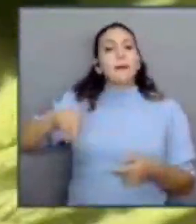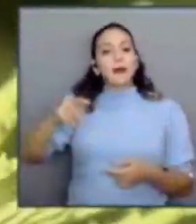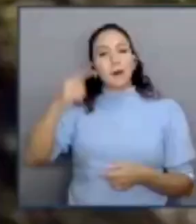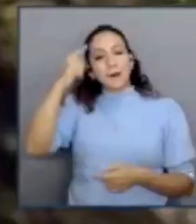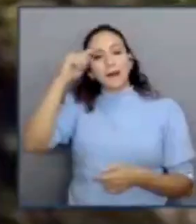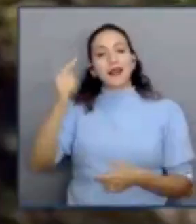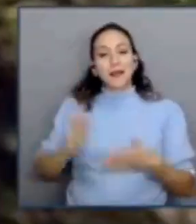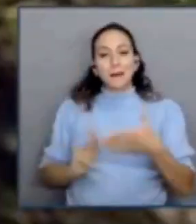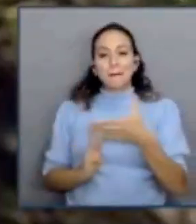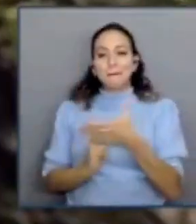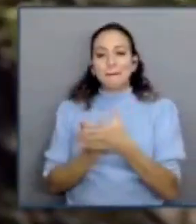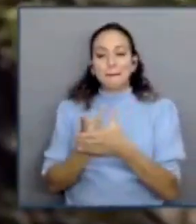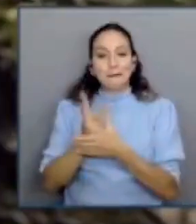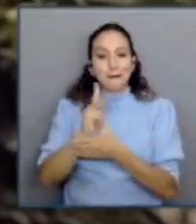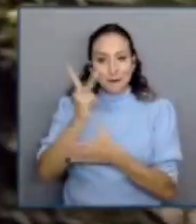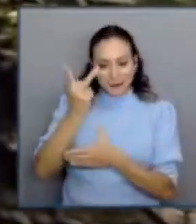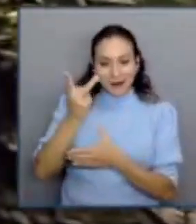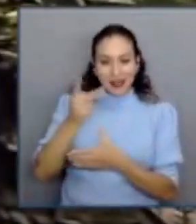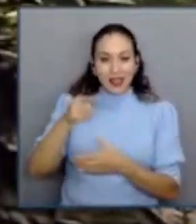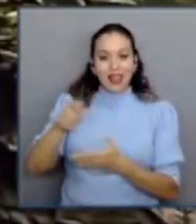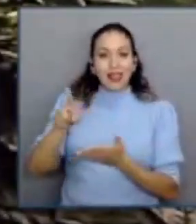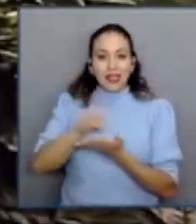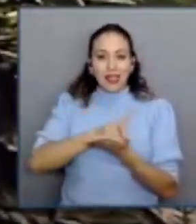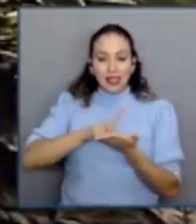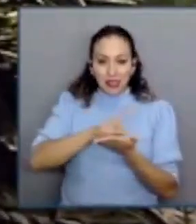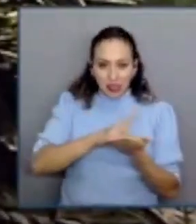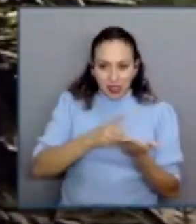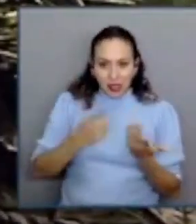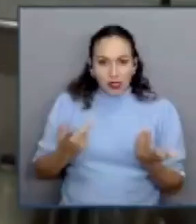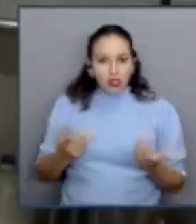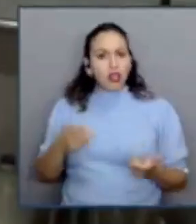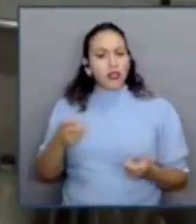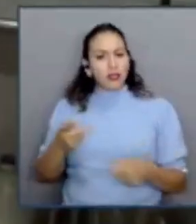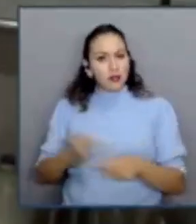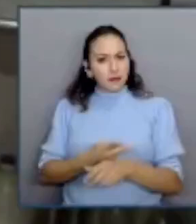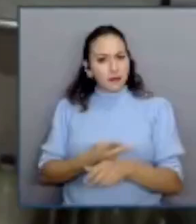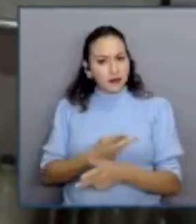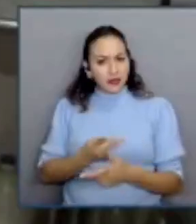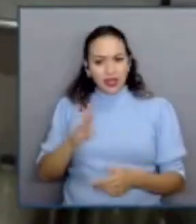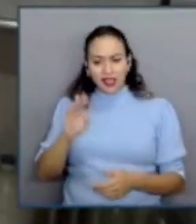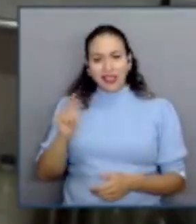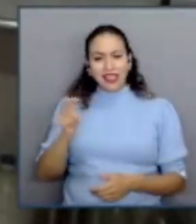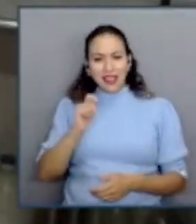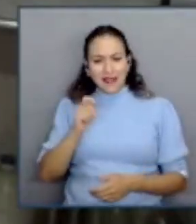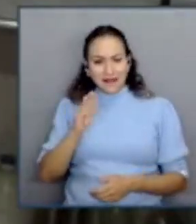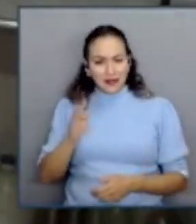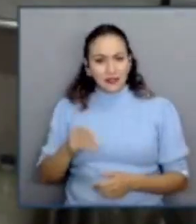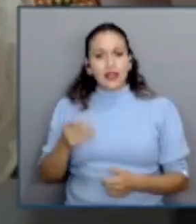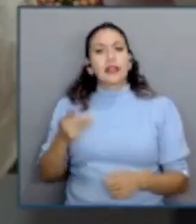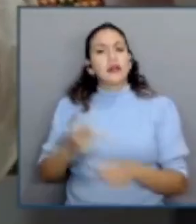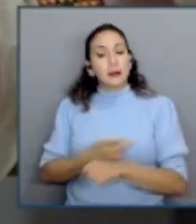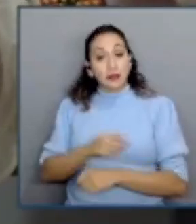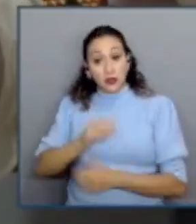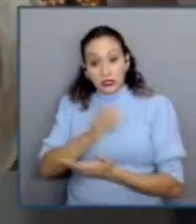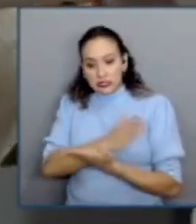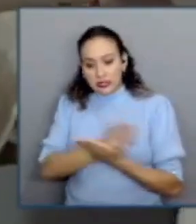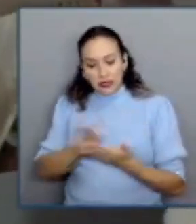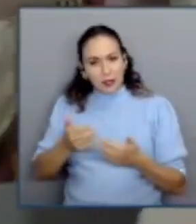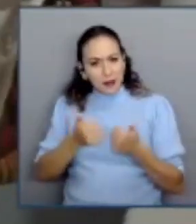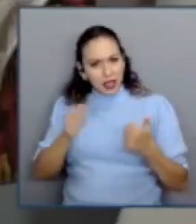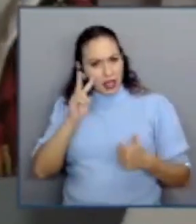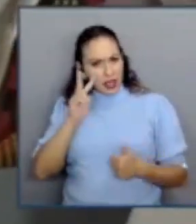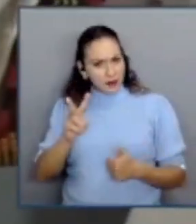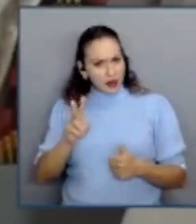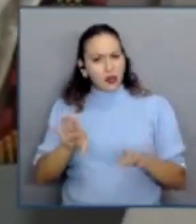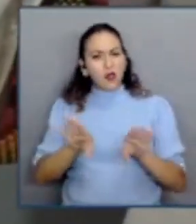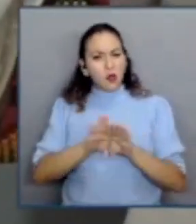industriales. El procesamiento del cáñamo con concentraciones menores al 1% de THC para la extracción de cannabidiol y